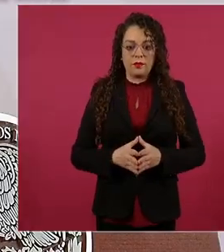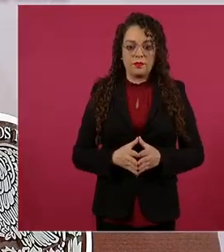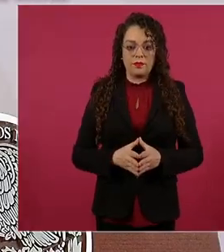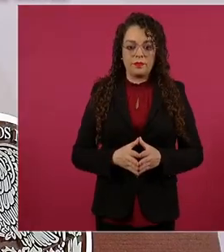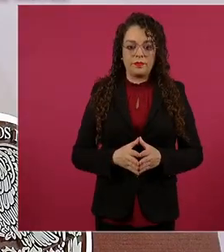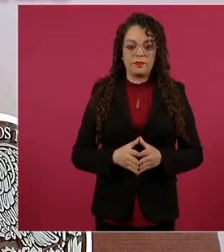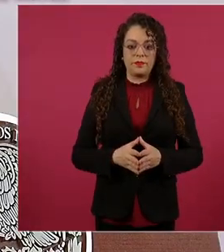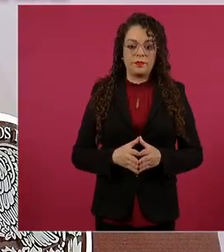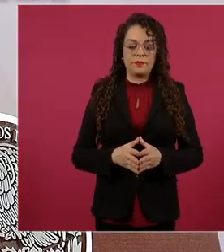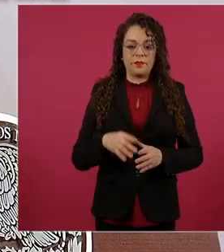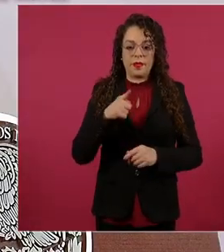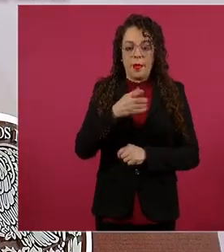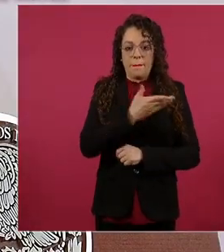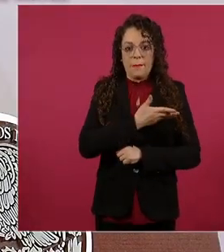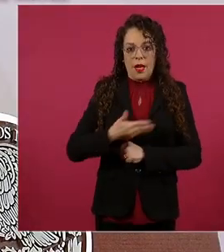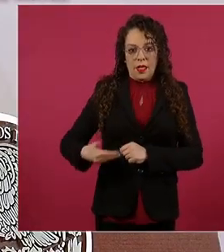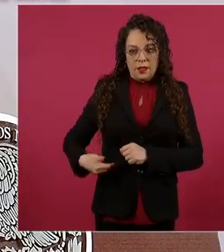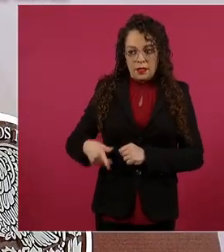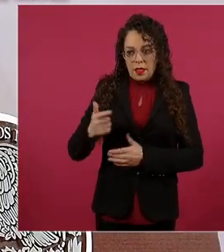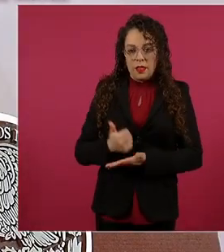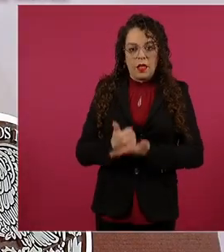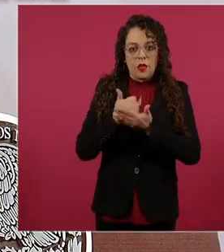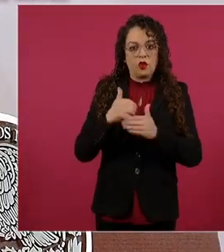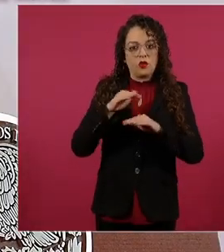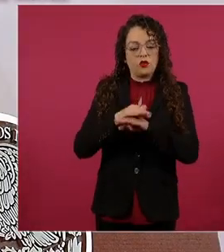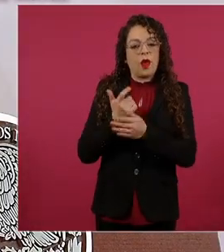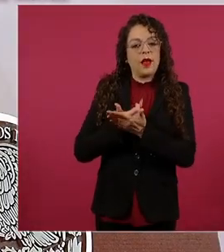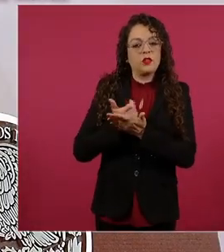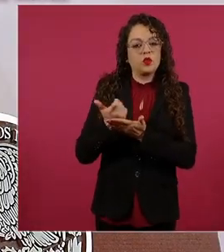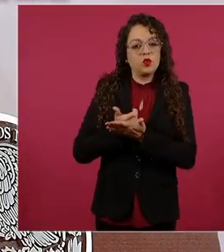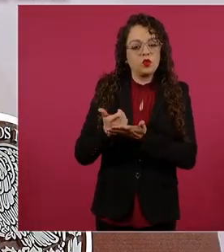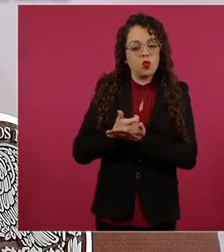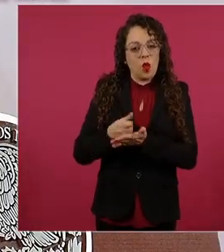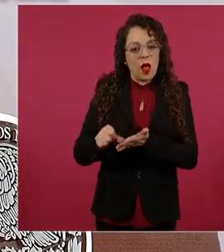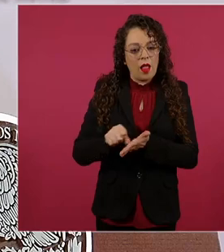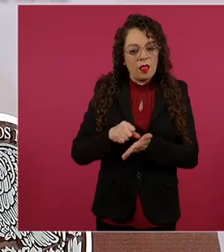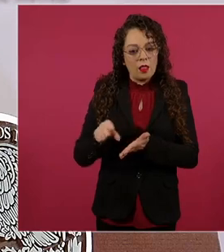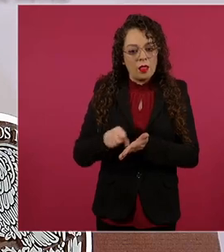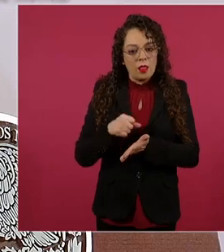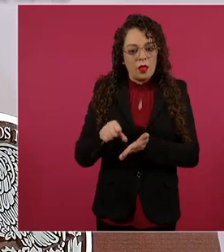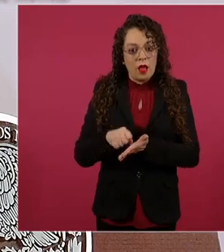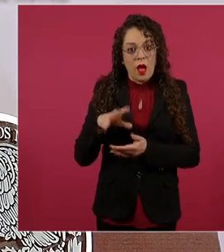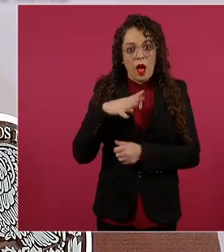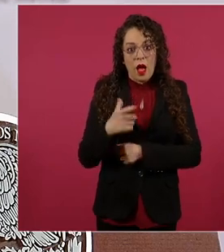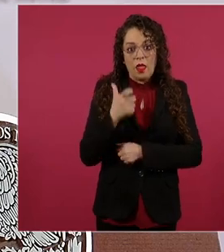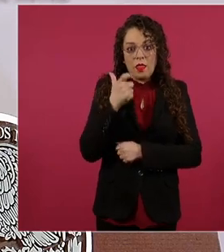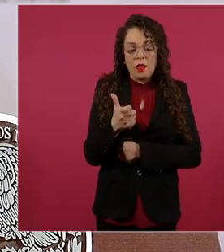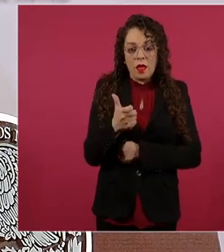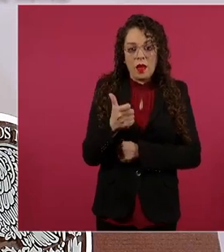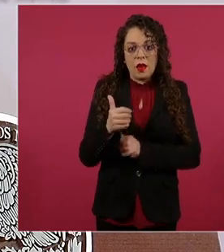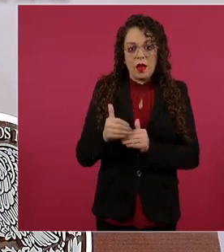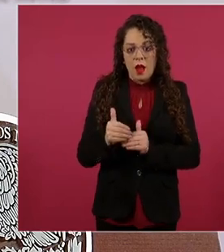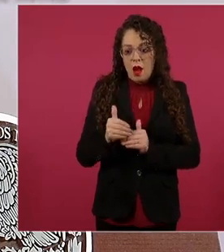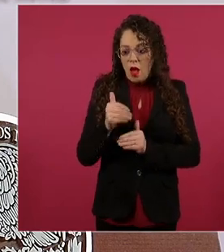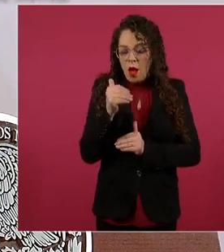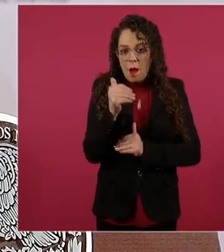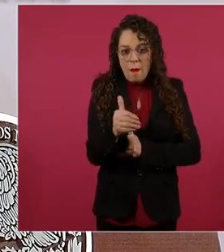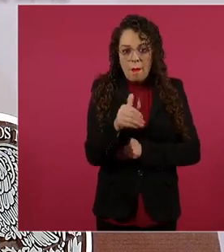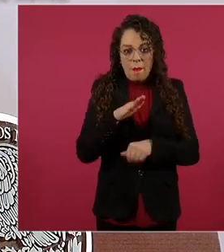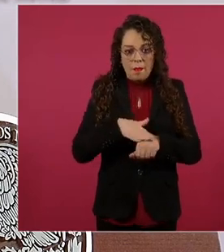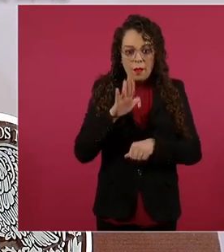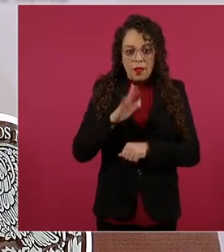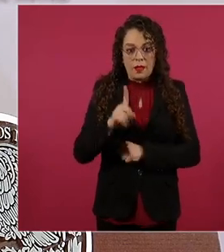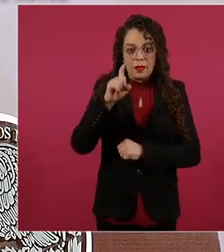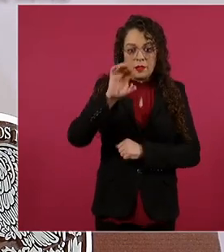salarial que ha tenido el presidente, el Infonavit tiene recursos adicionales o sea, imagínense que el salario mínimo ha ganado más de 100 por